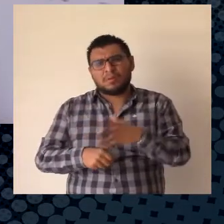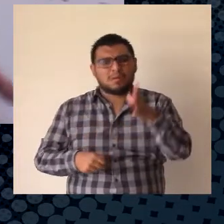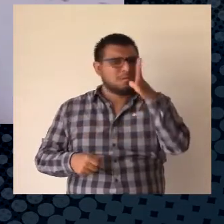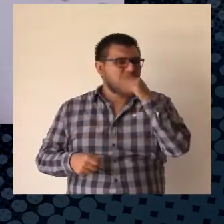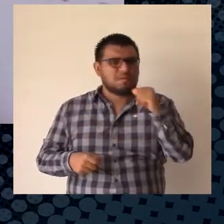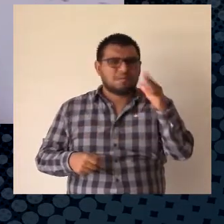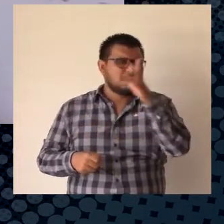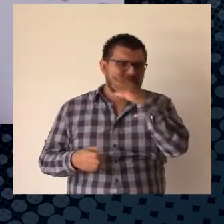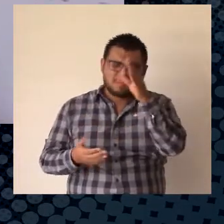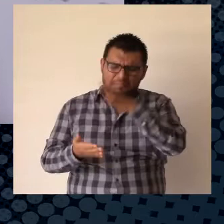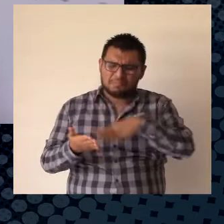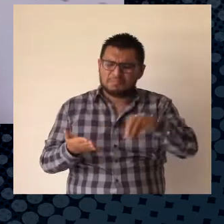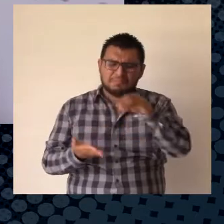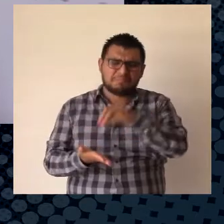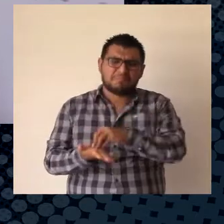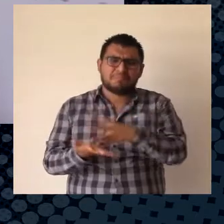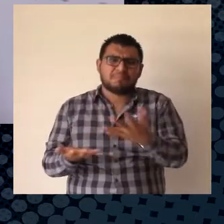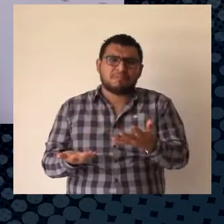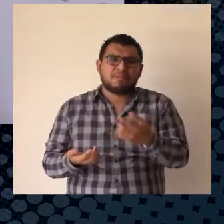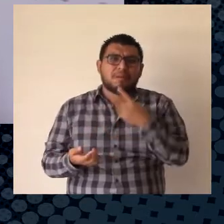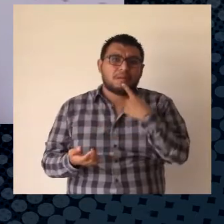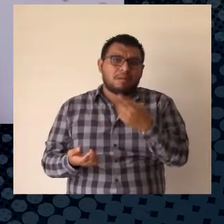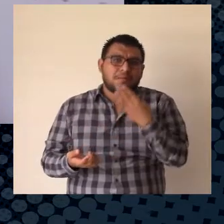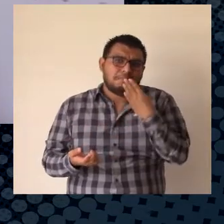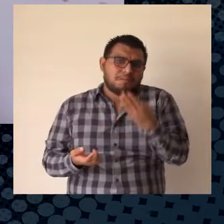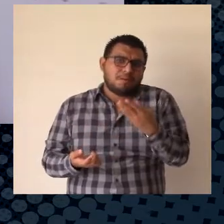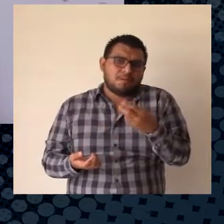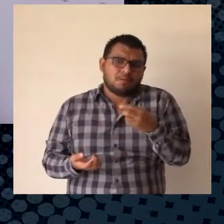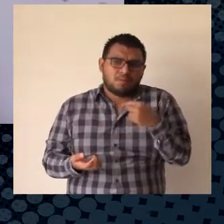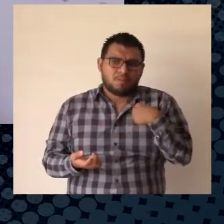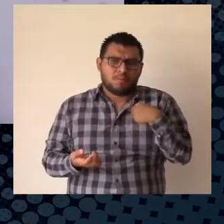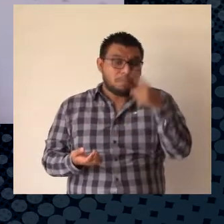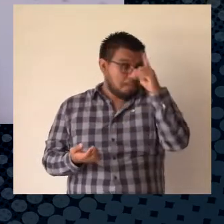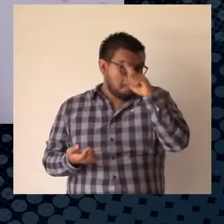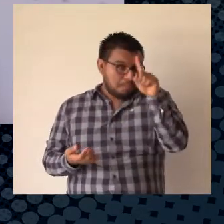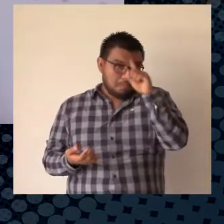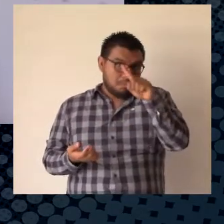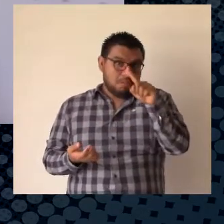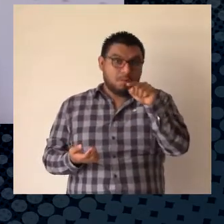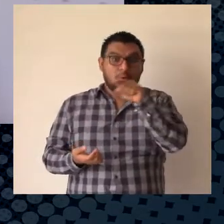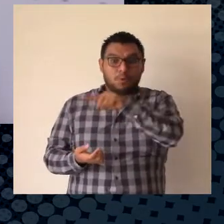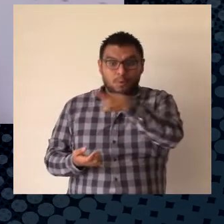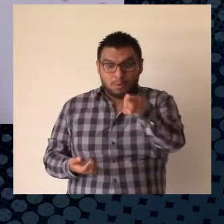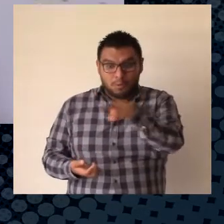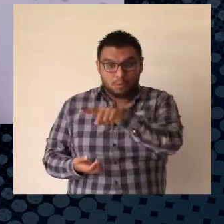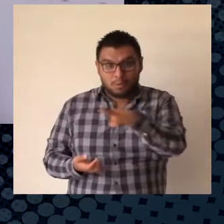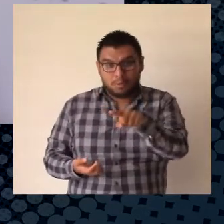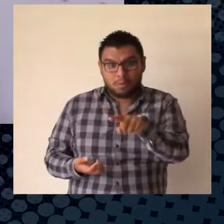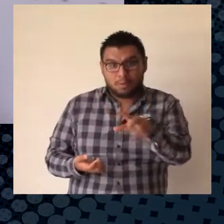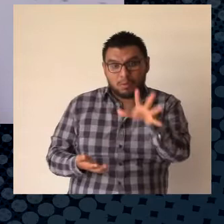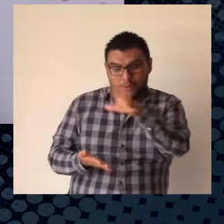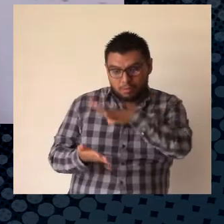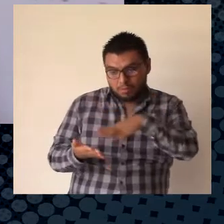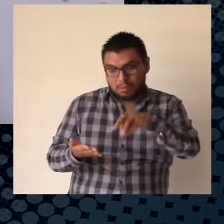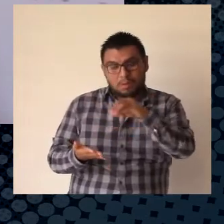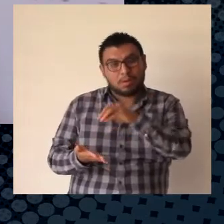pueden hacer algo? Y le dije, bueno, mire, yo el consejo que les doy es que se casen por lo